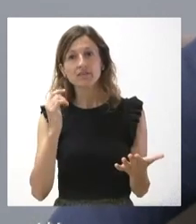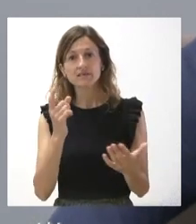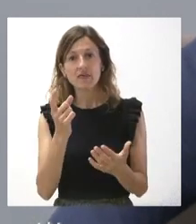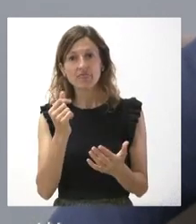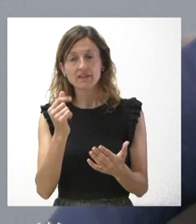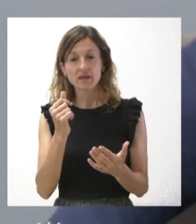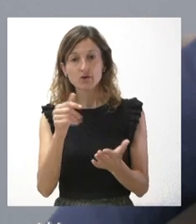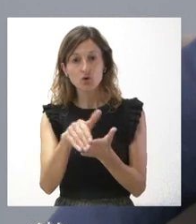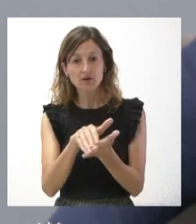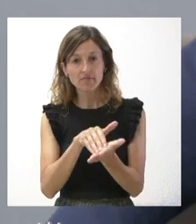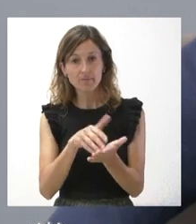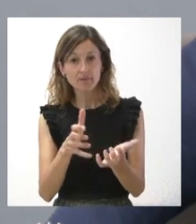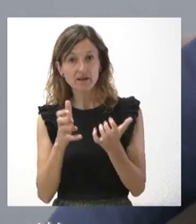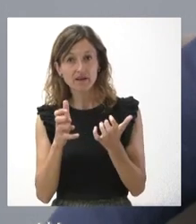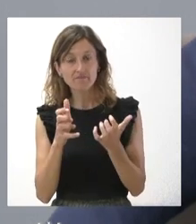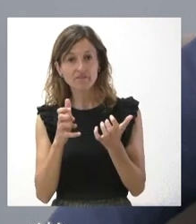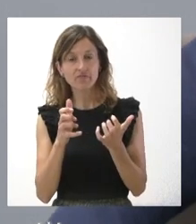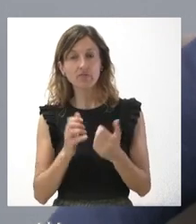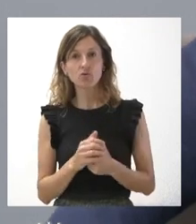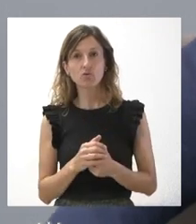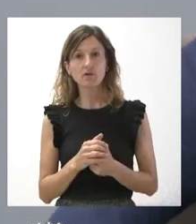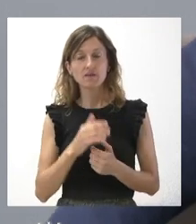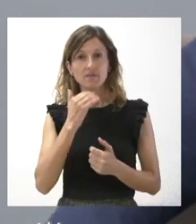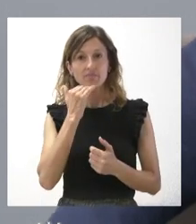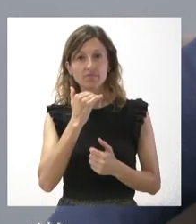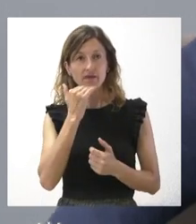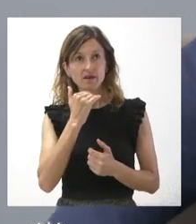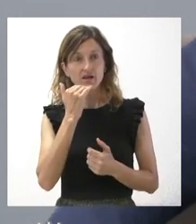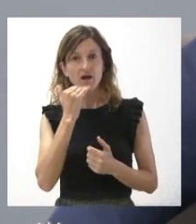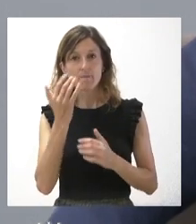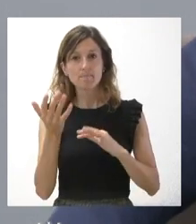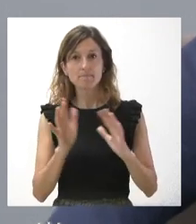los ciudadanos beneficiarios va a estar muy cerca de